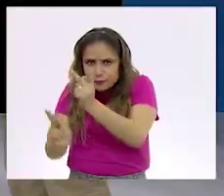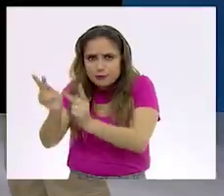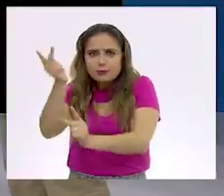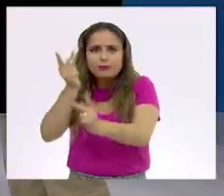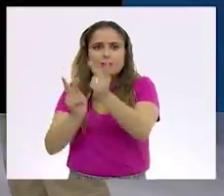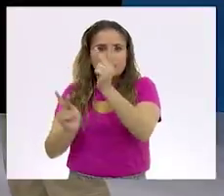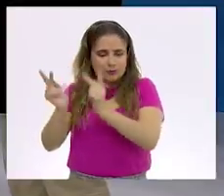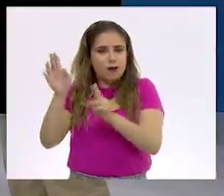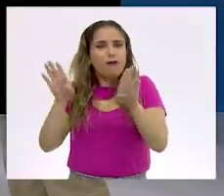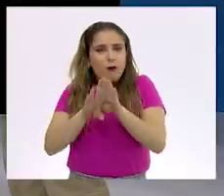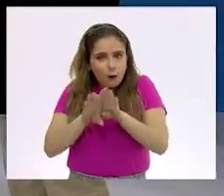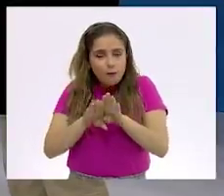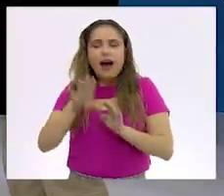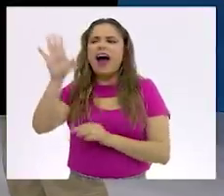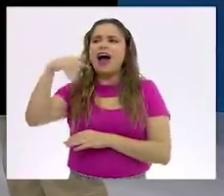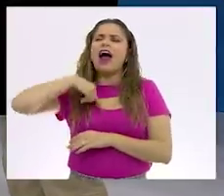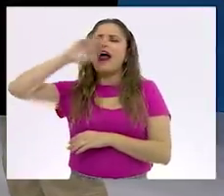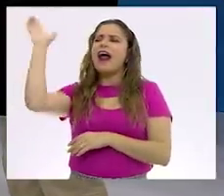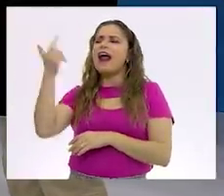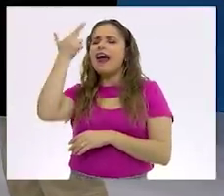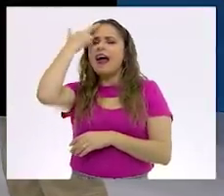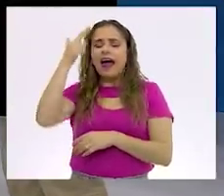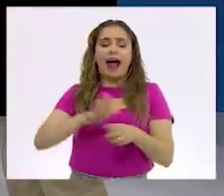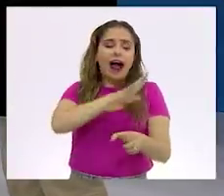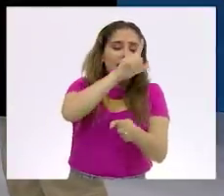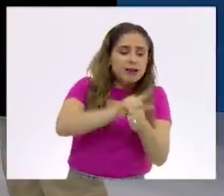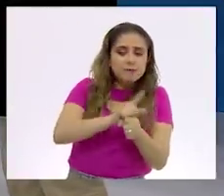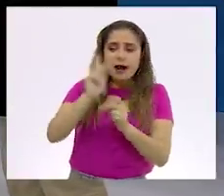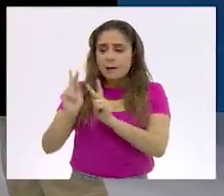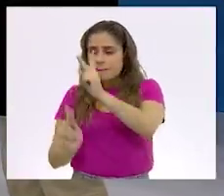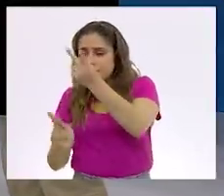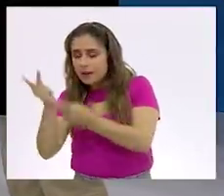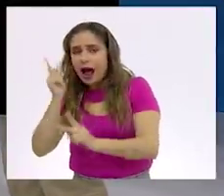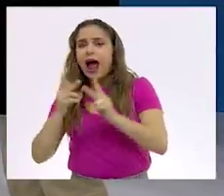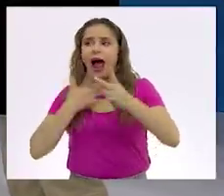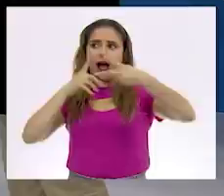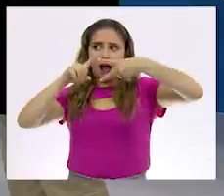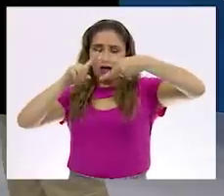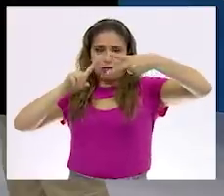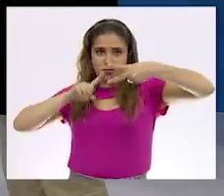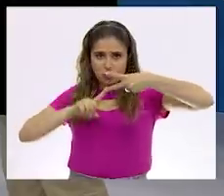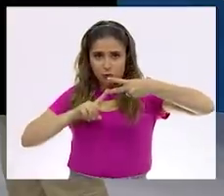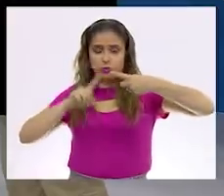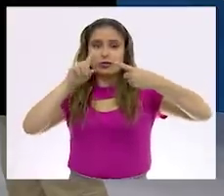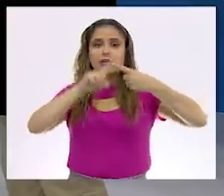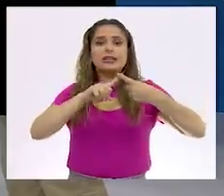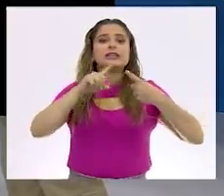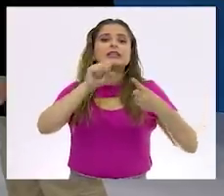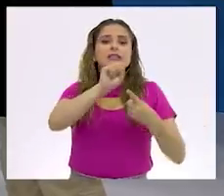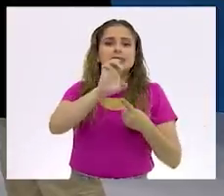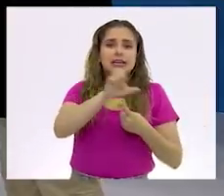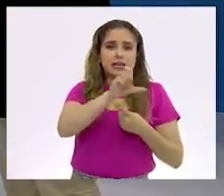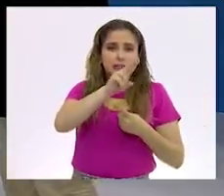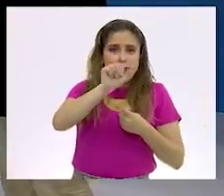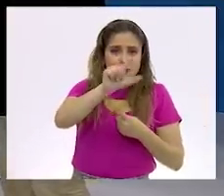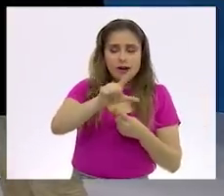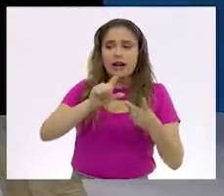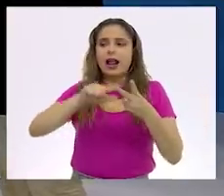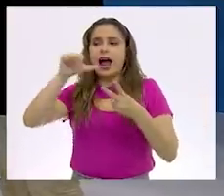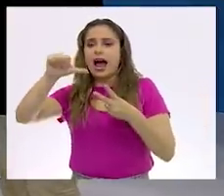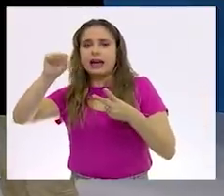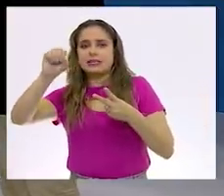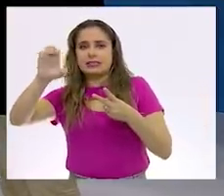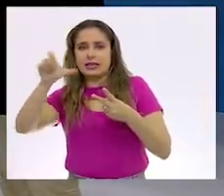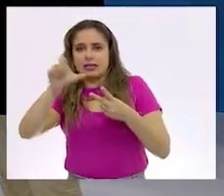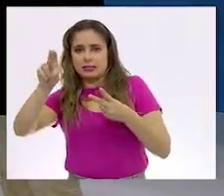que la reproducción en los animales y plantas puede ser de dos tipos: sexual y asexual.